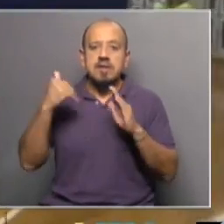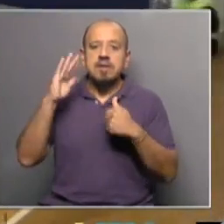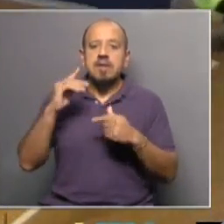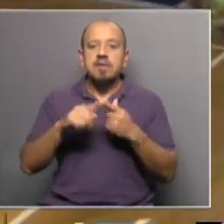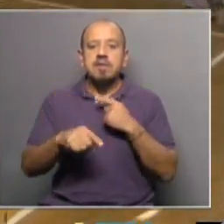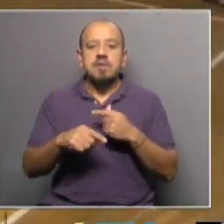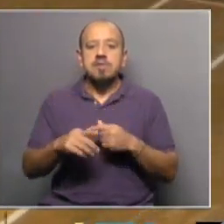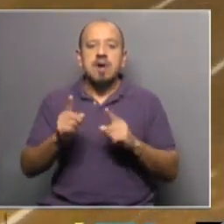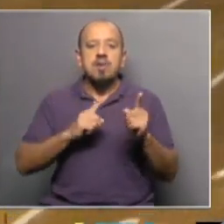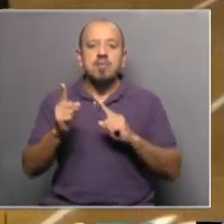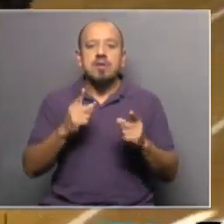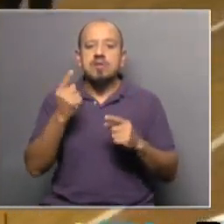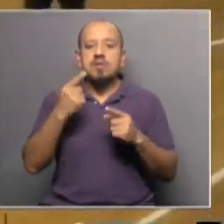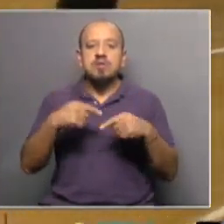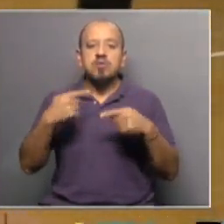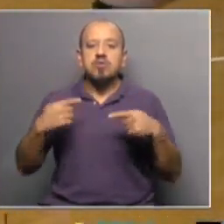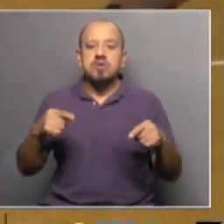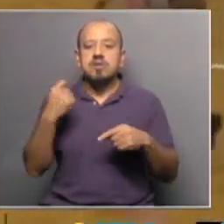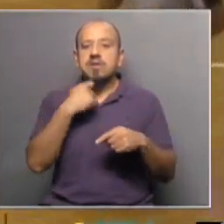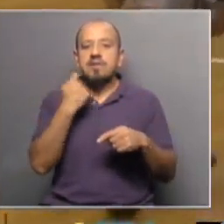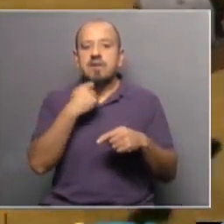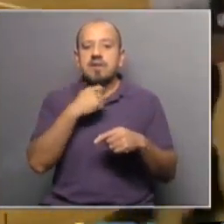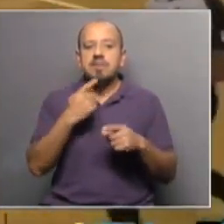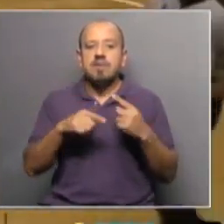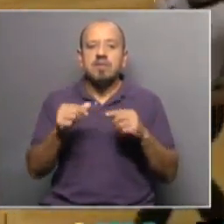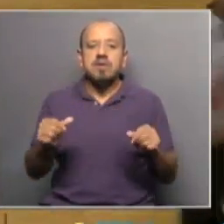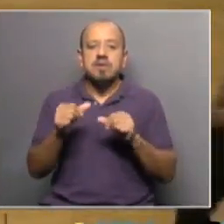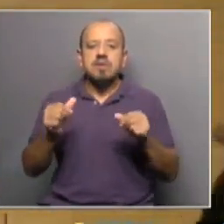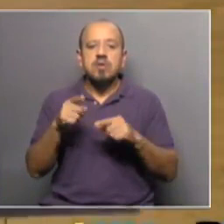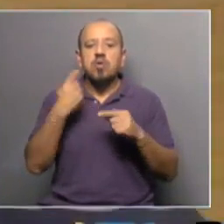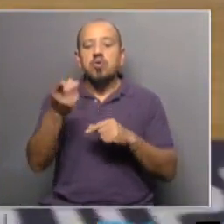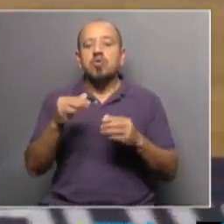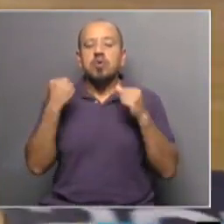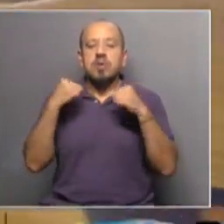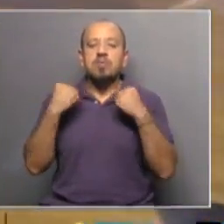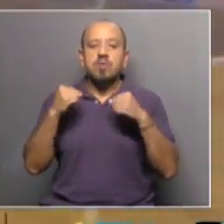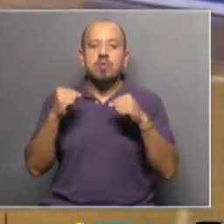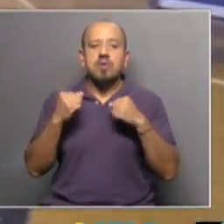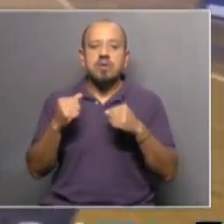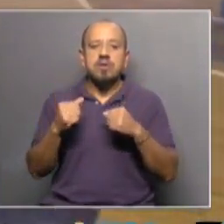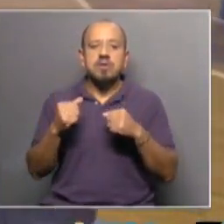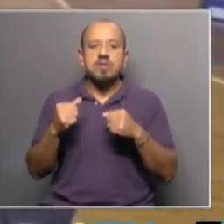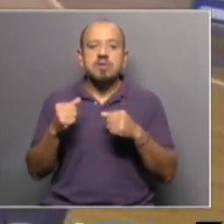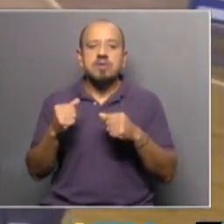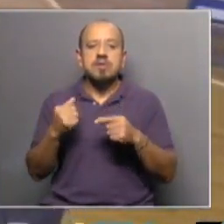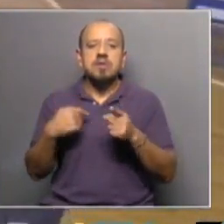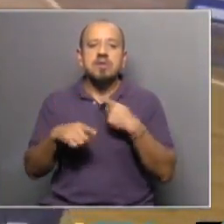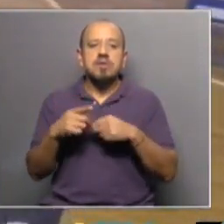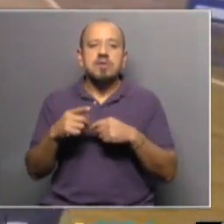cosas que no las tenés incorporadas, pero también haber hecho otros deportes, eso ayuda un poco, que capaz que nunca haber hecho otra cosa.